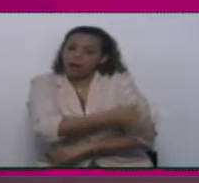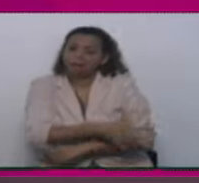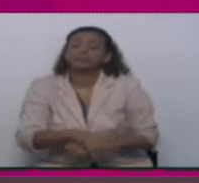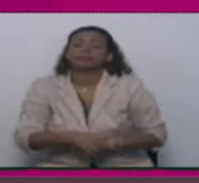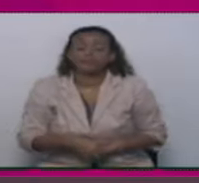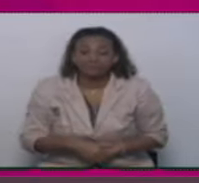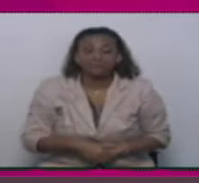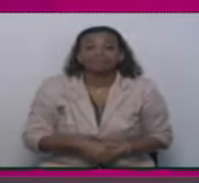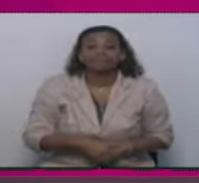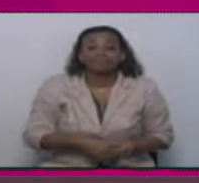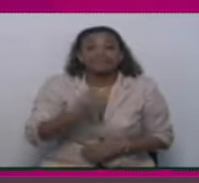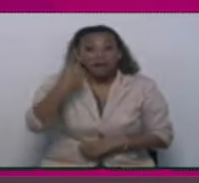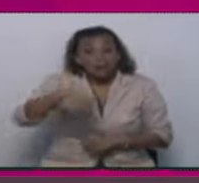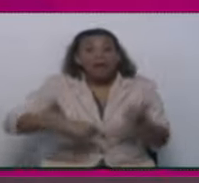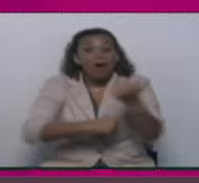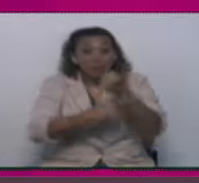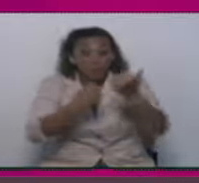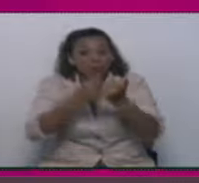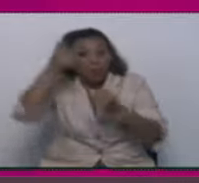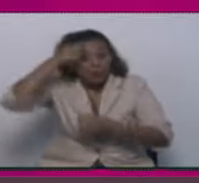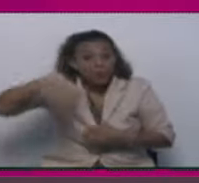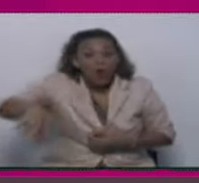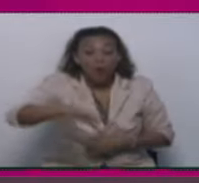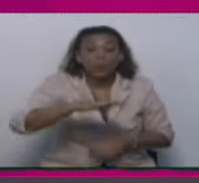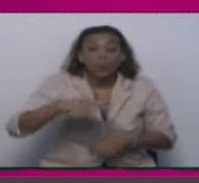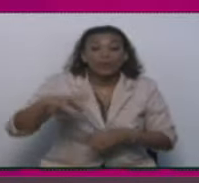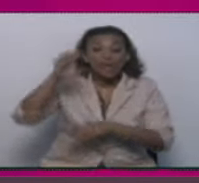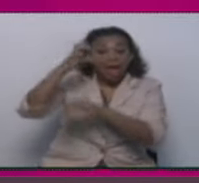Y también contamos con el apoyo de los pueblos en Europa.